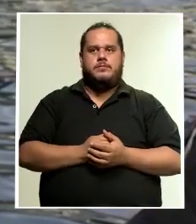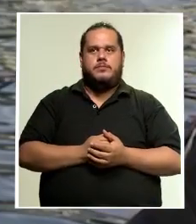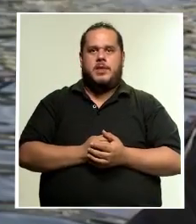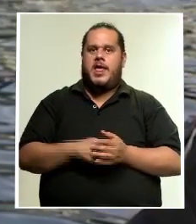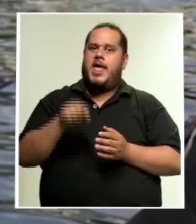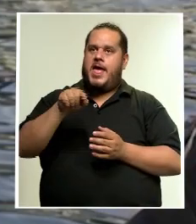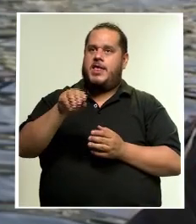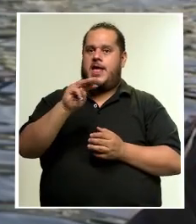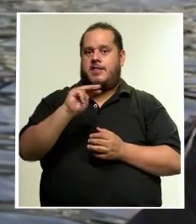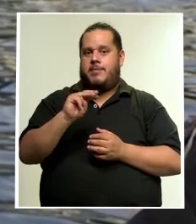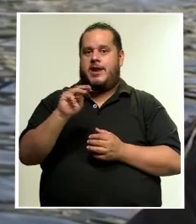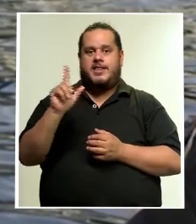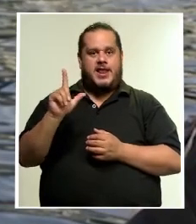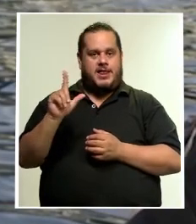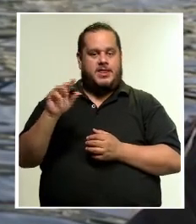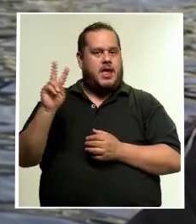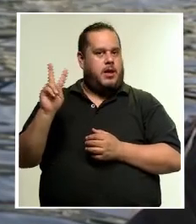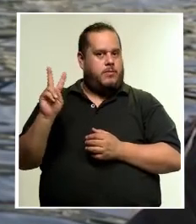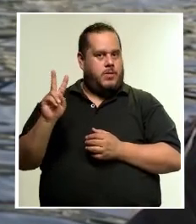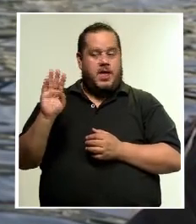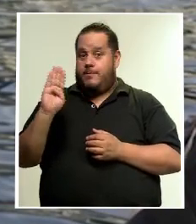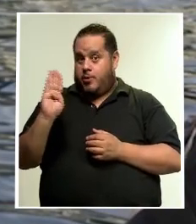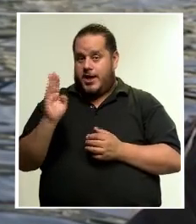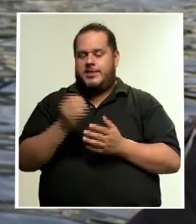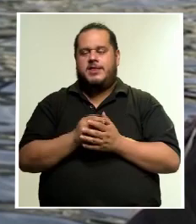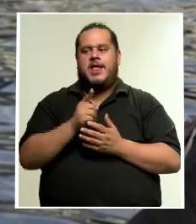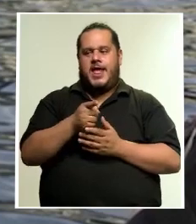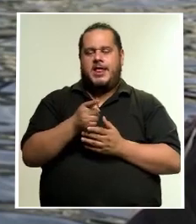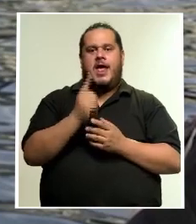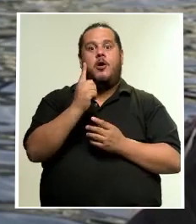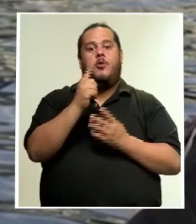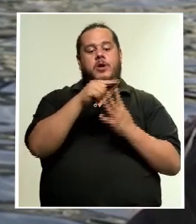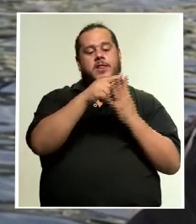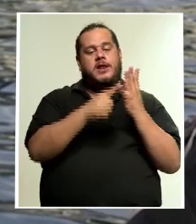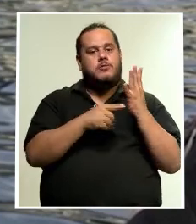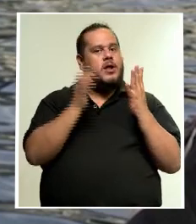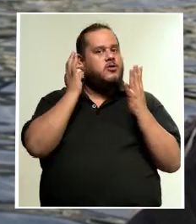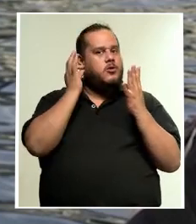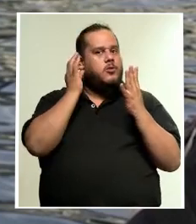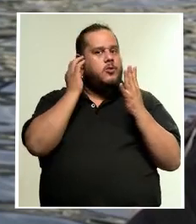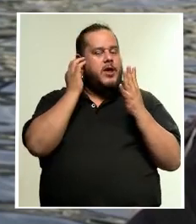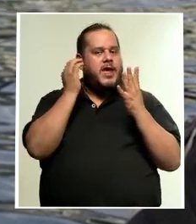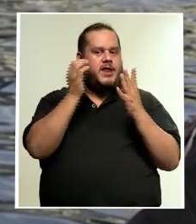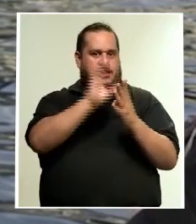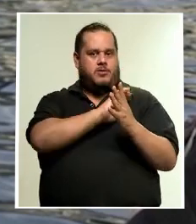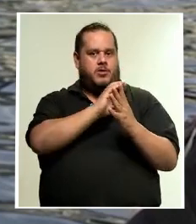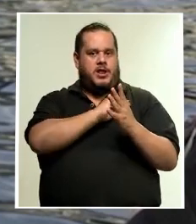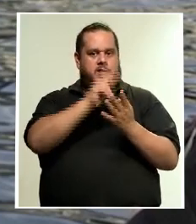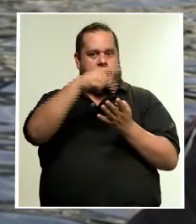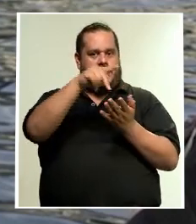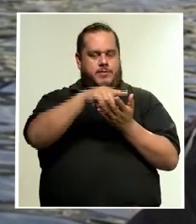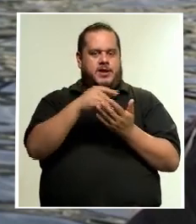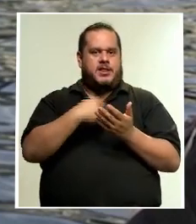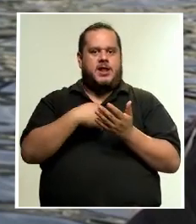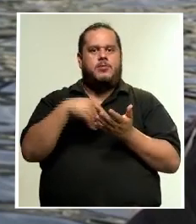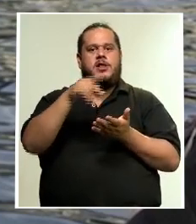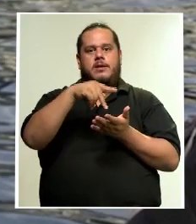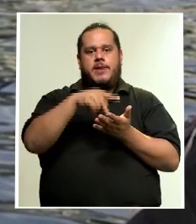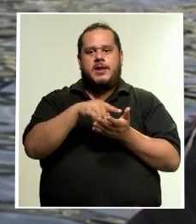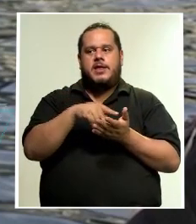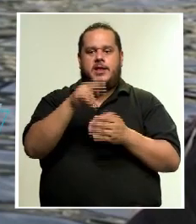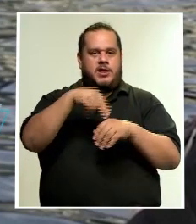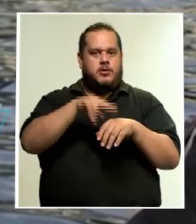Ella es Marta Lidia Bogantes, es una de las cuatro mujeres guardaparques que hay actualmente en el Parque Nacional Isla del